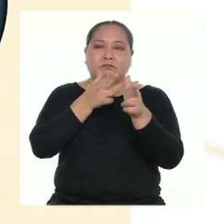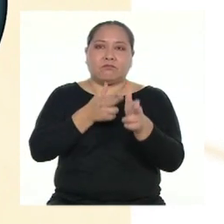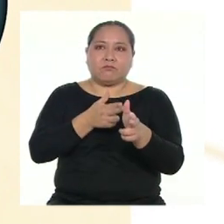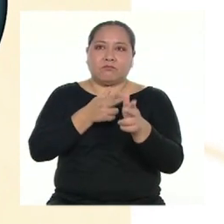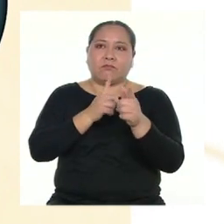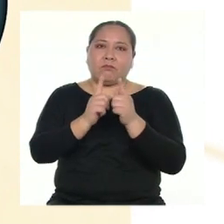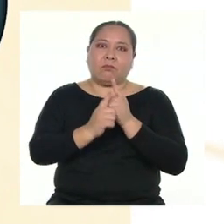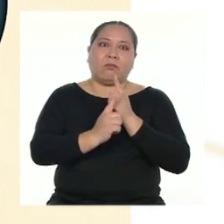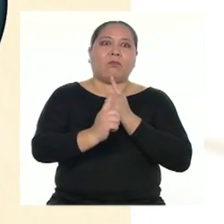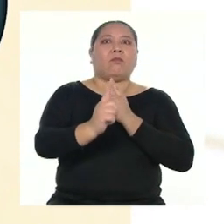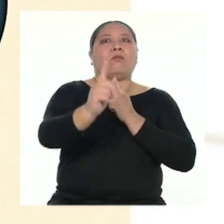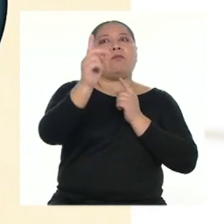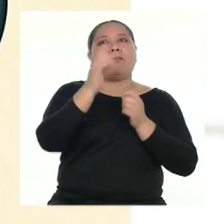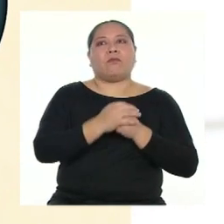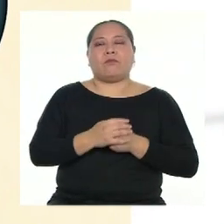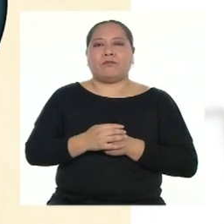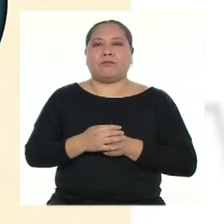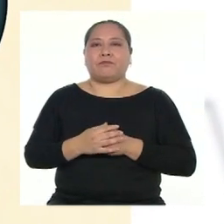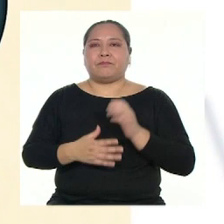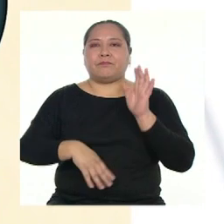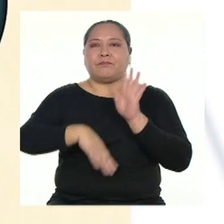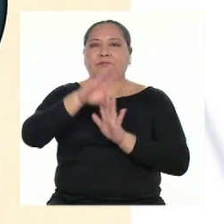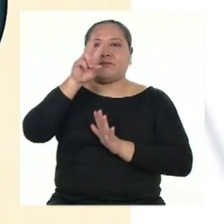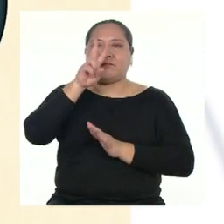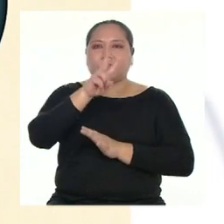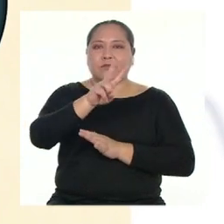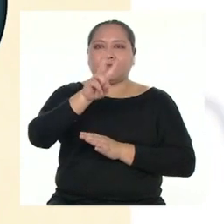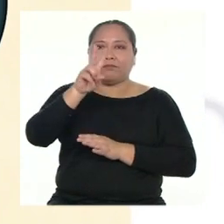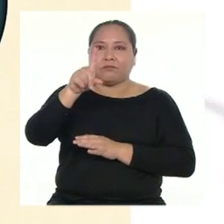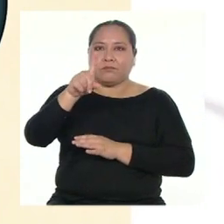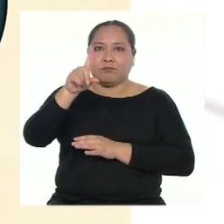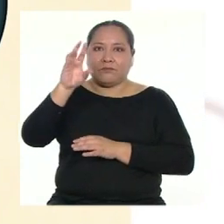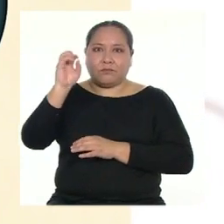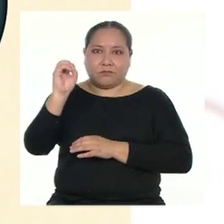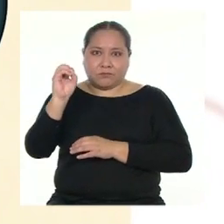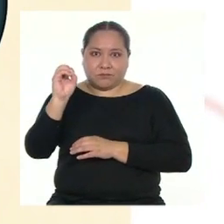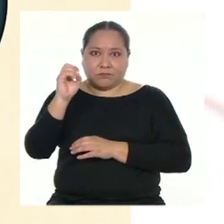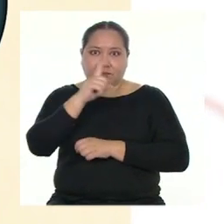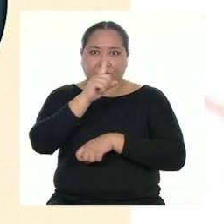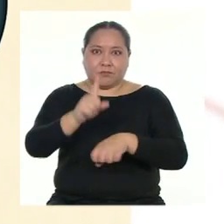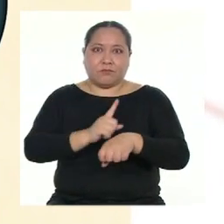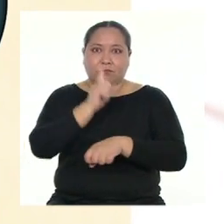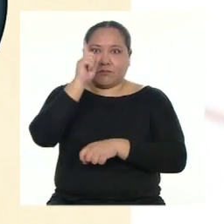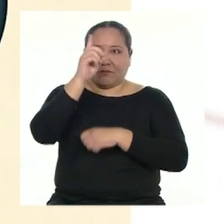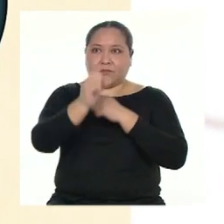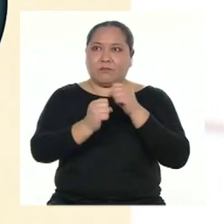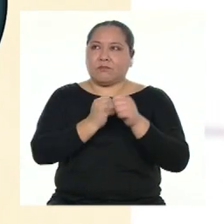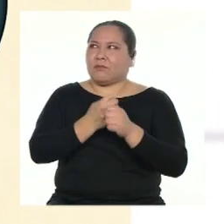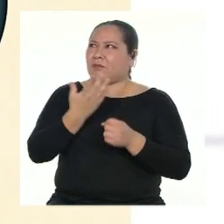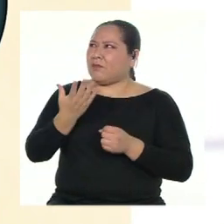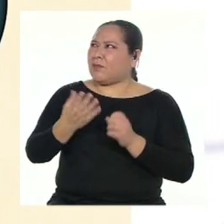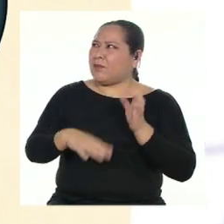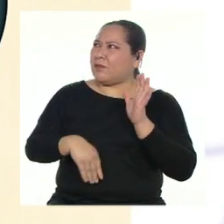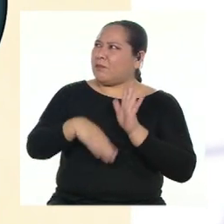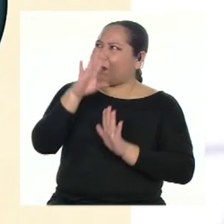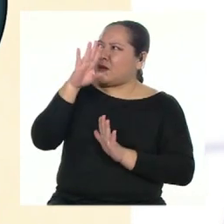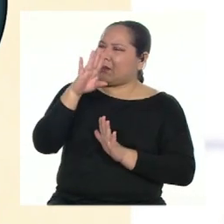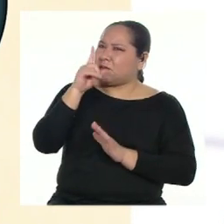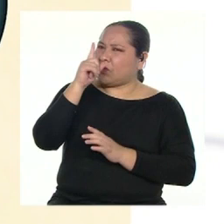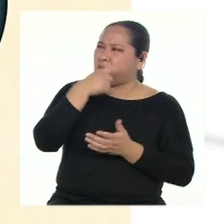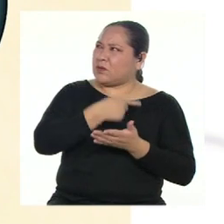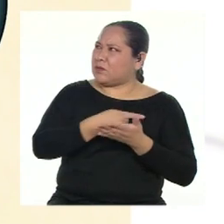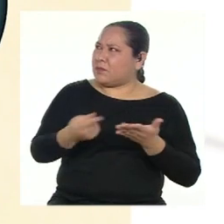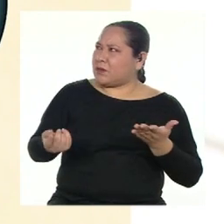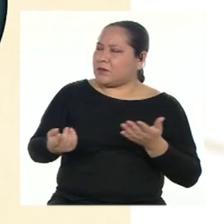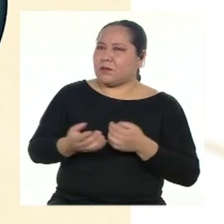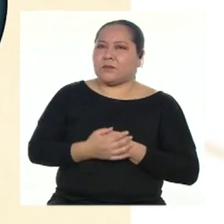bastante largos, hasta 210 horas por año, según algunos estudios. Eso es un poco más de una semana,